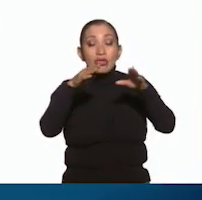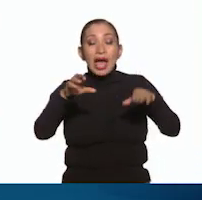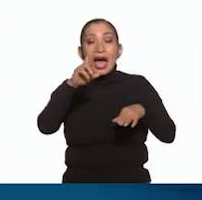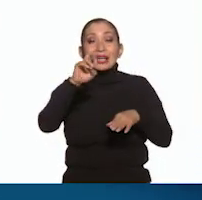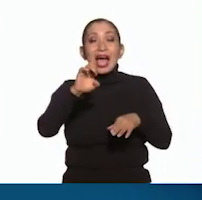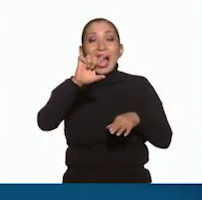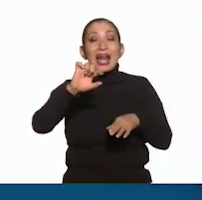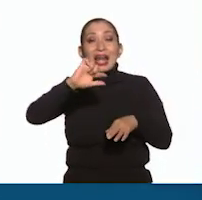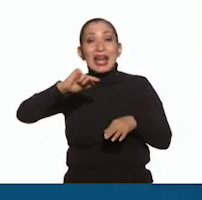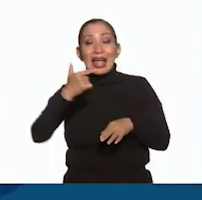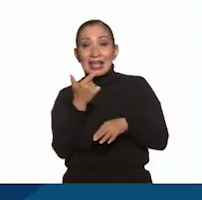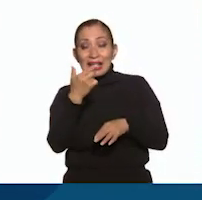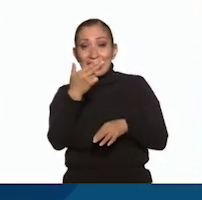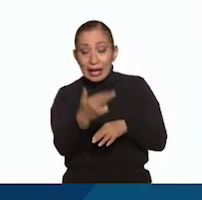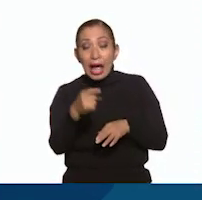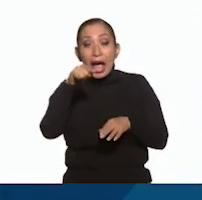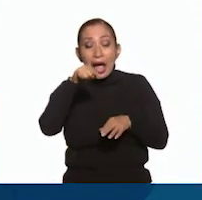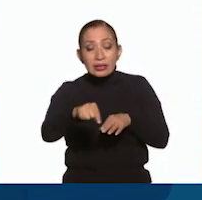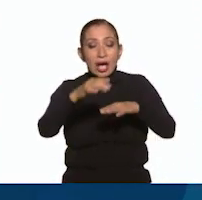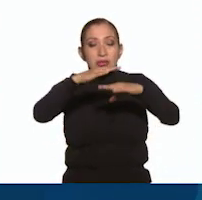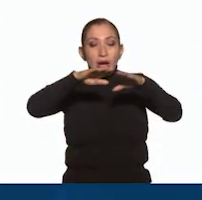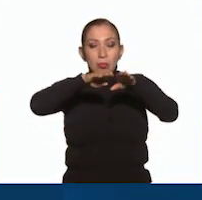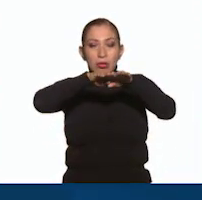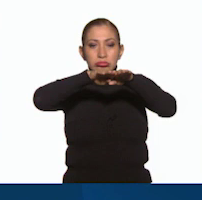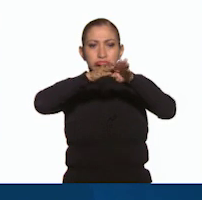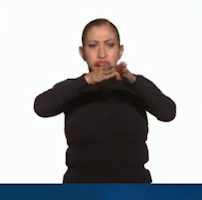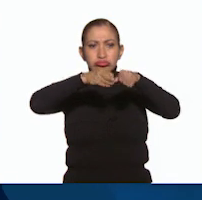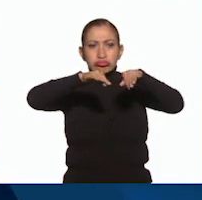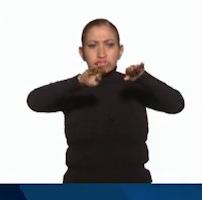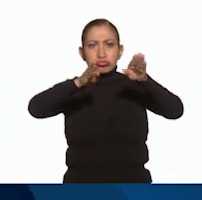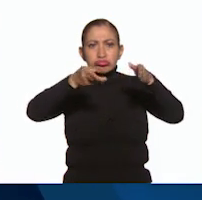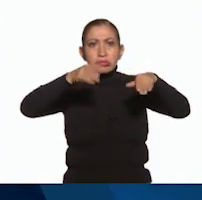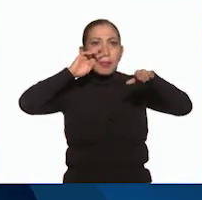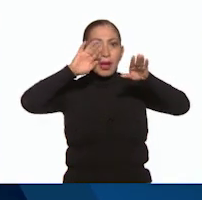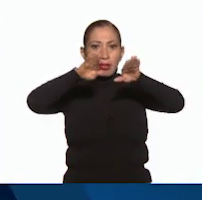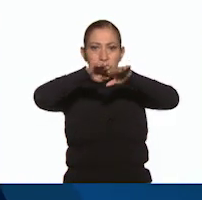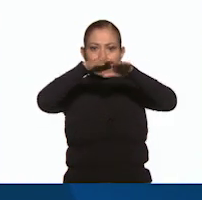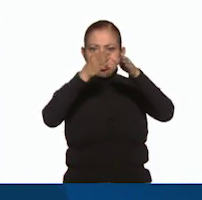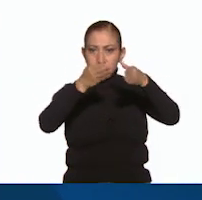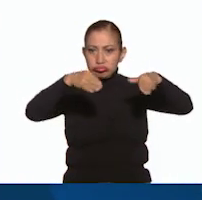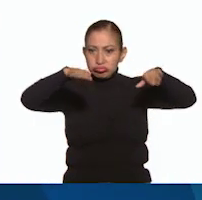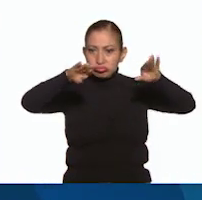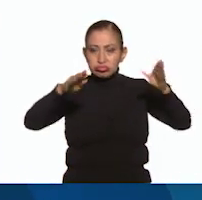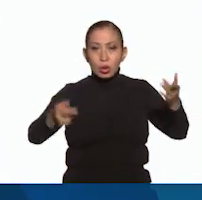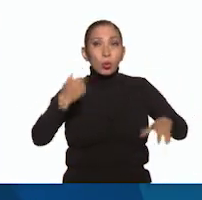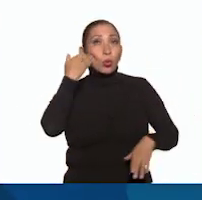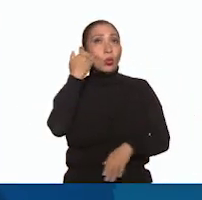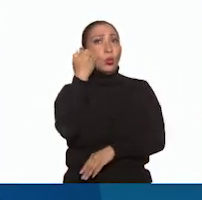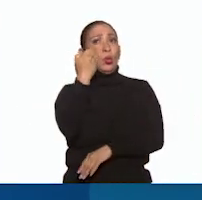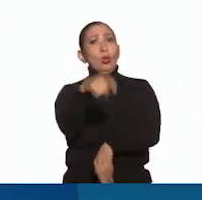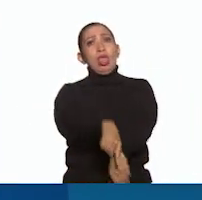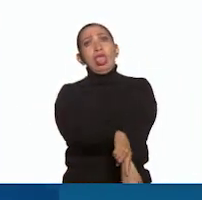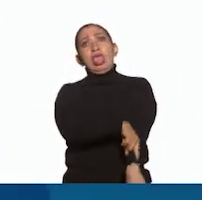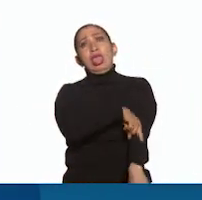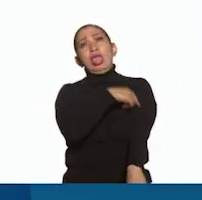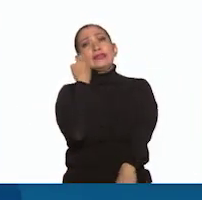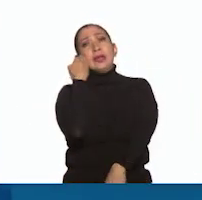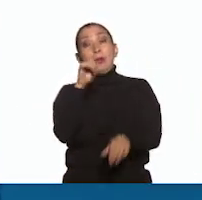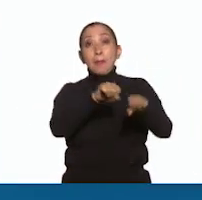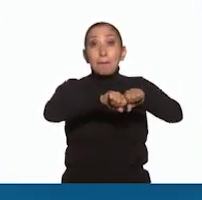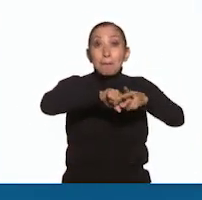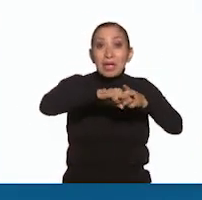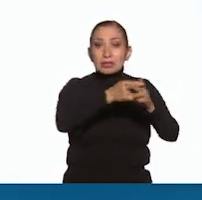Rayleigh, son ondas superficiales, crean ondulaciones sobre la superficie terrestre. Estas pueden llegar hasta horas después de cuando se origina el